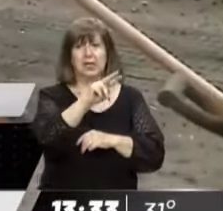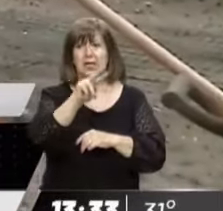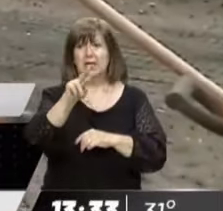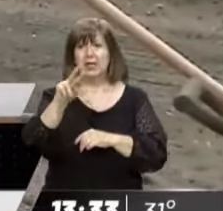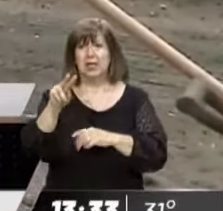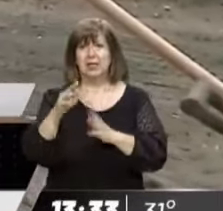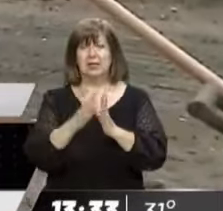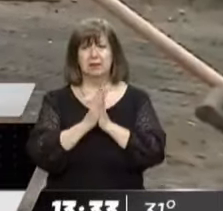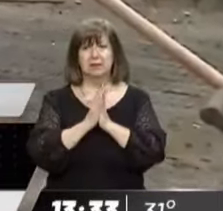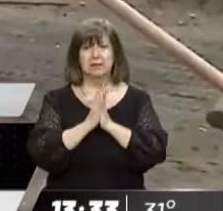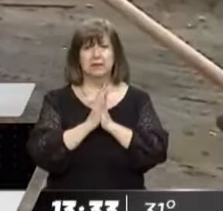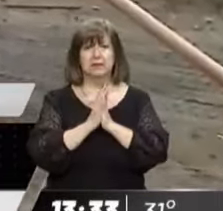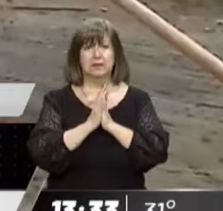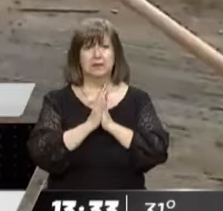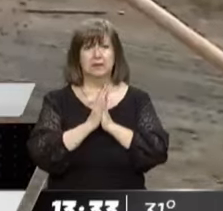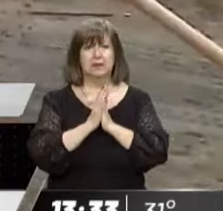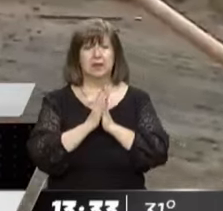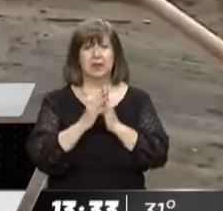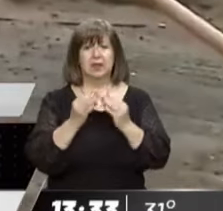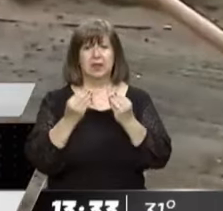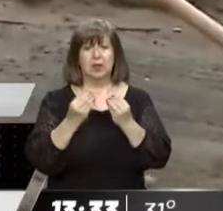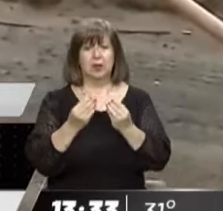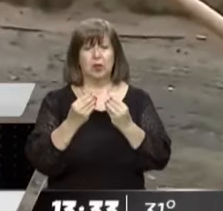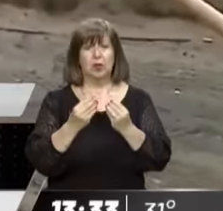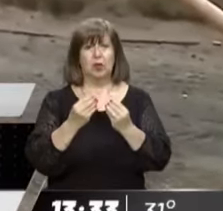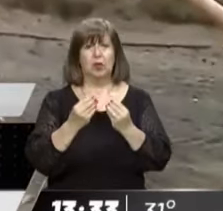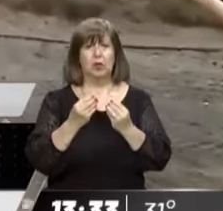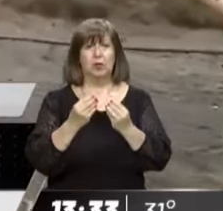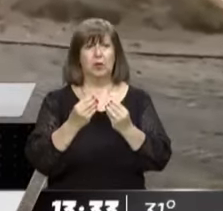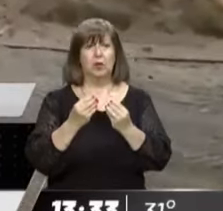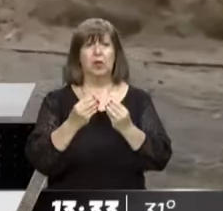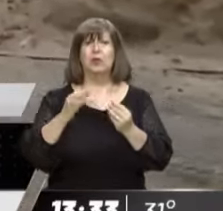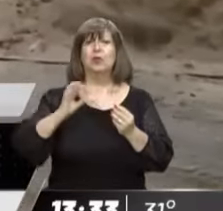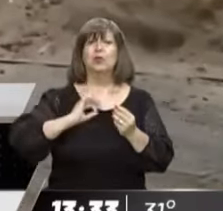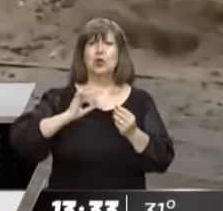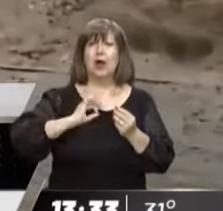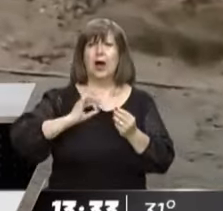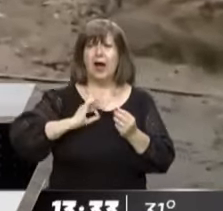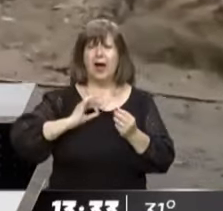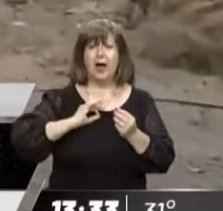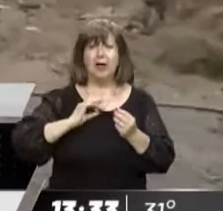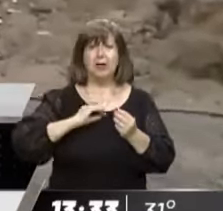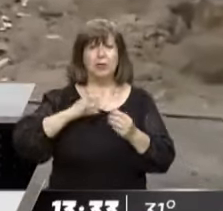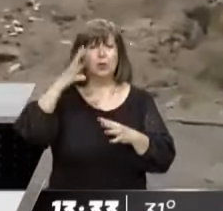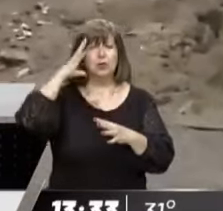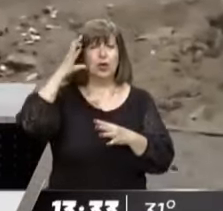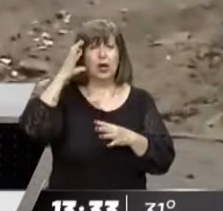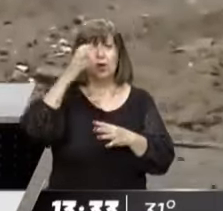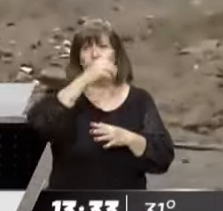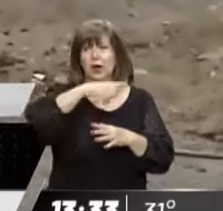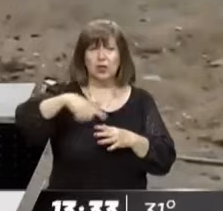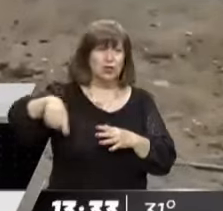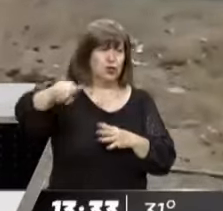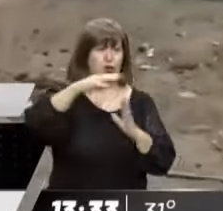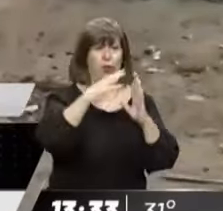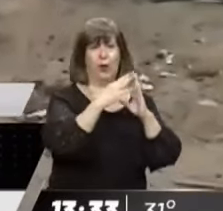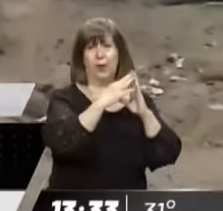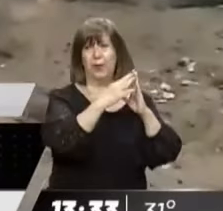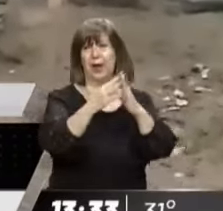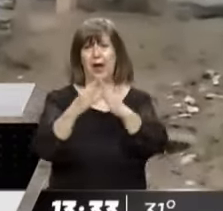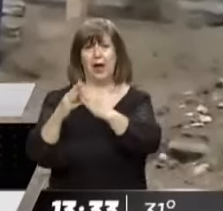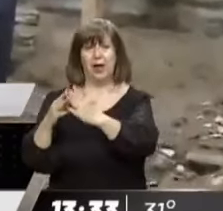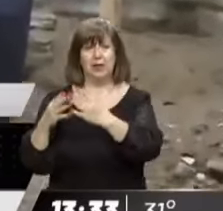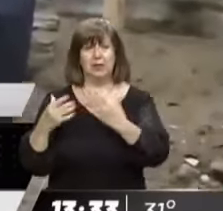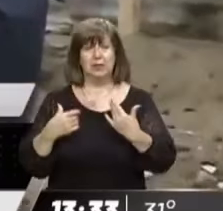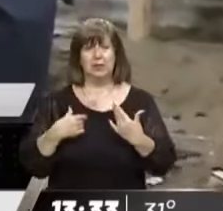inmensa. Inmensa porque hay muchos años, muchos recuerdos. A más edad que